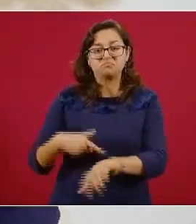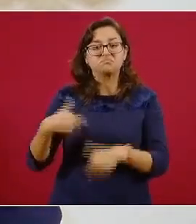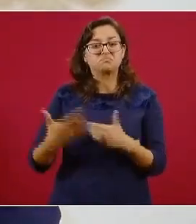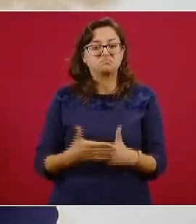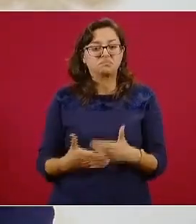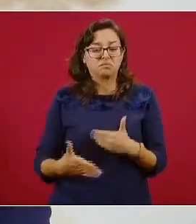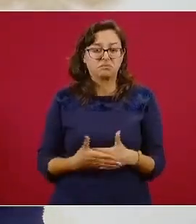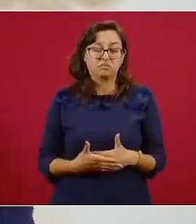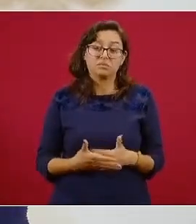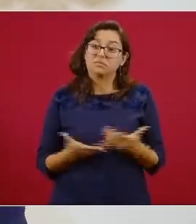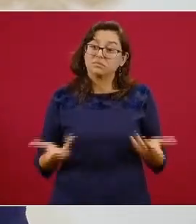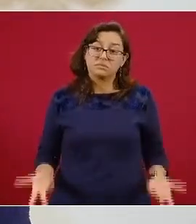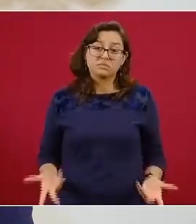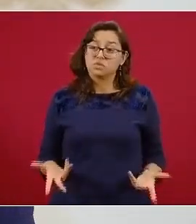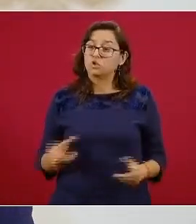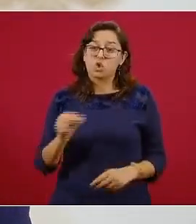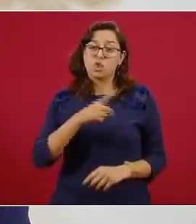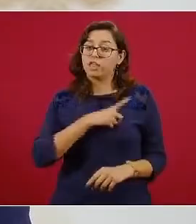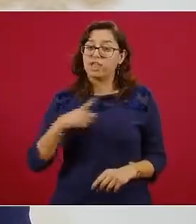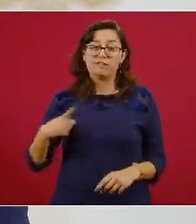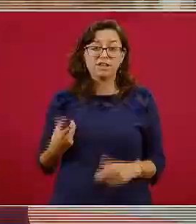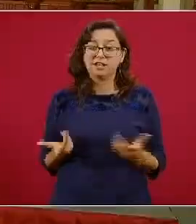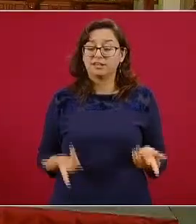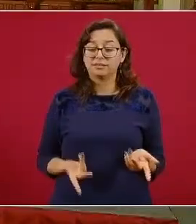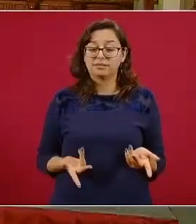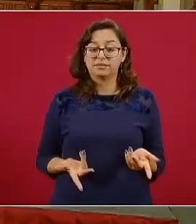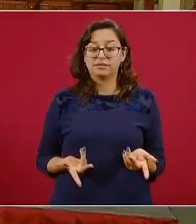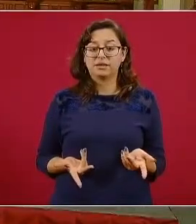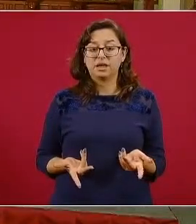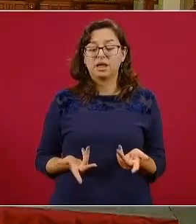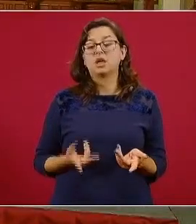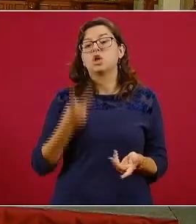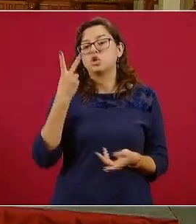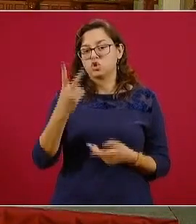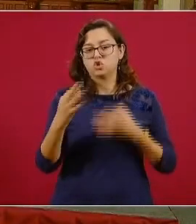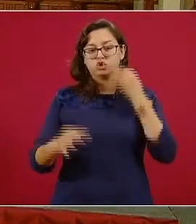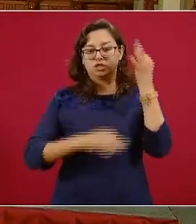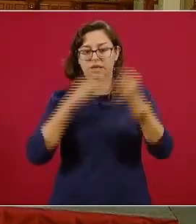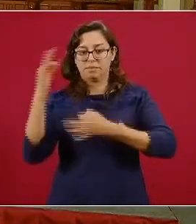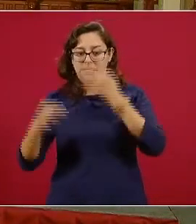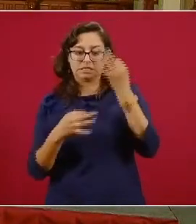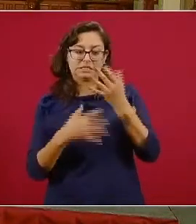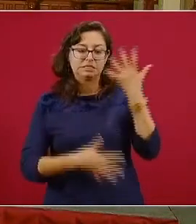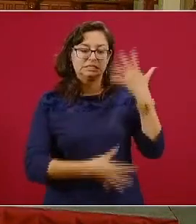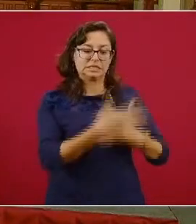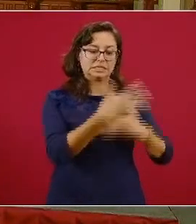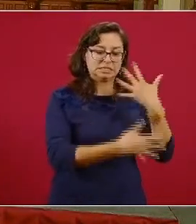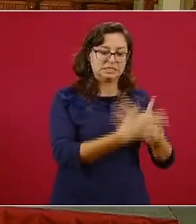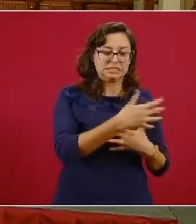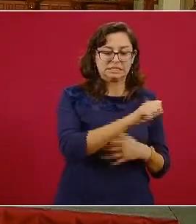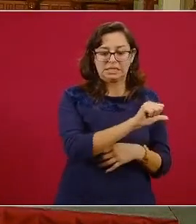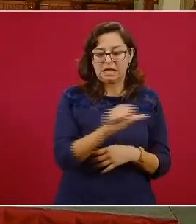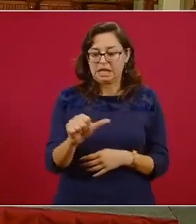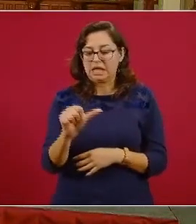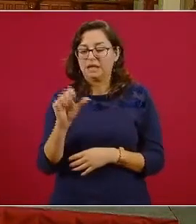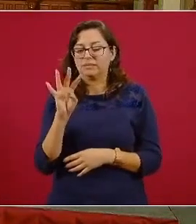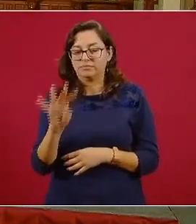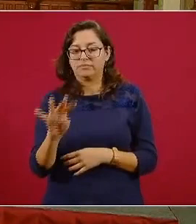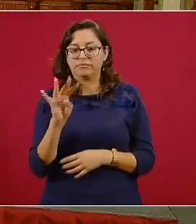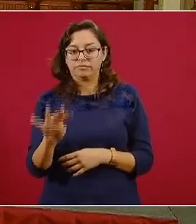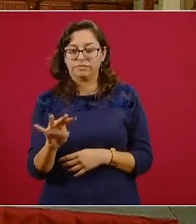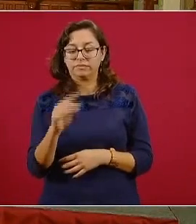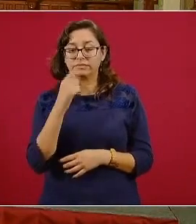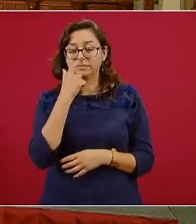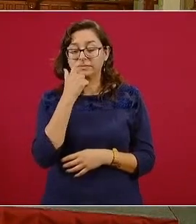15 de octubre, son 2 campañas, les decía, para las de 15 a 19, y muy enfocada la de las niñas, justamente al tema de